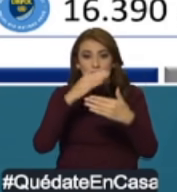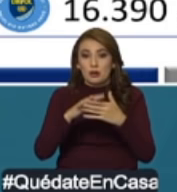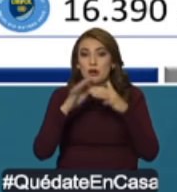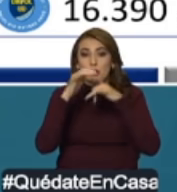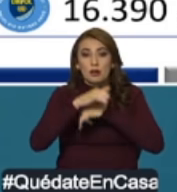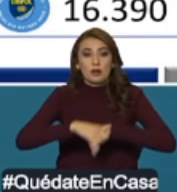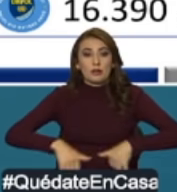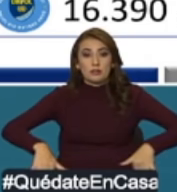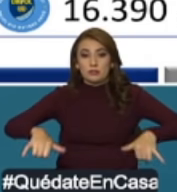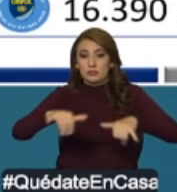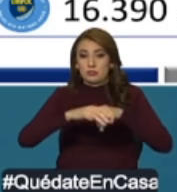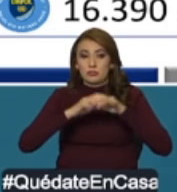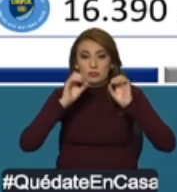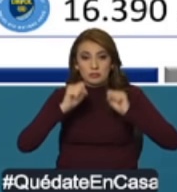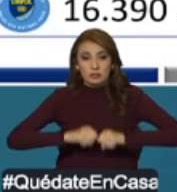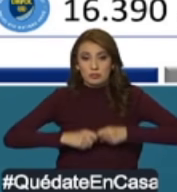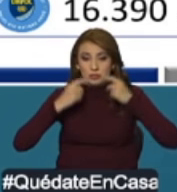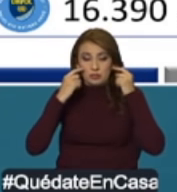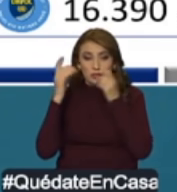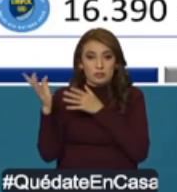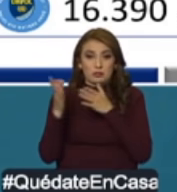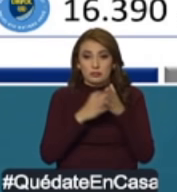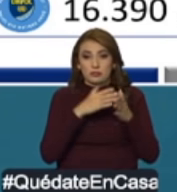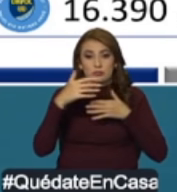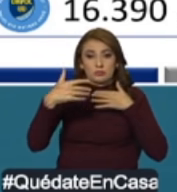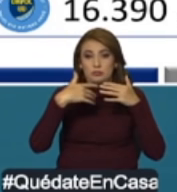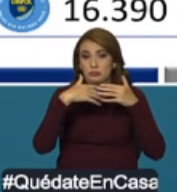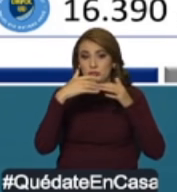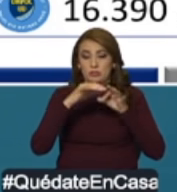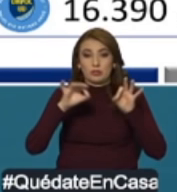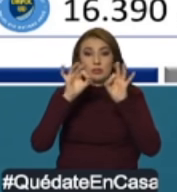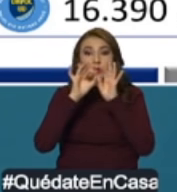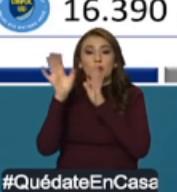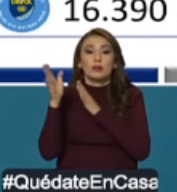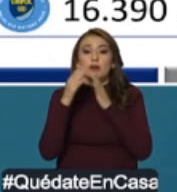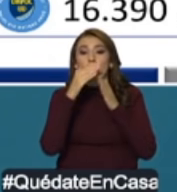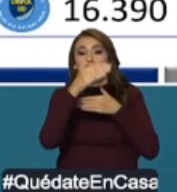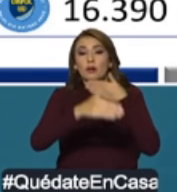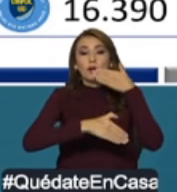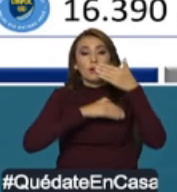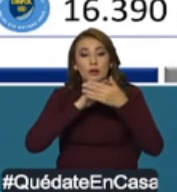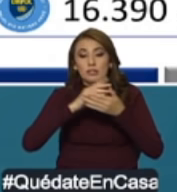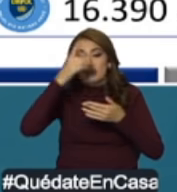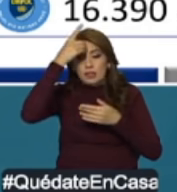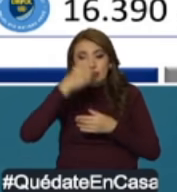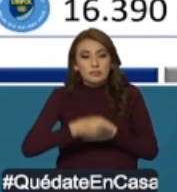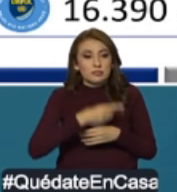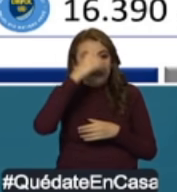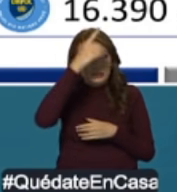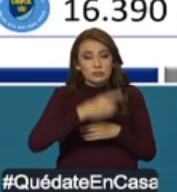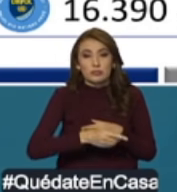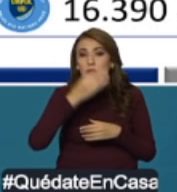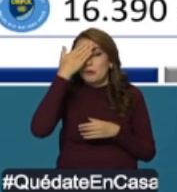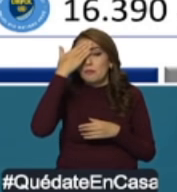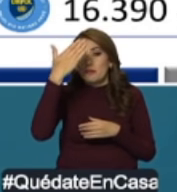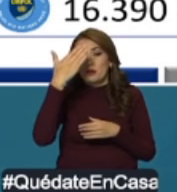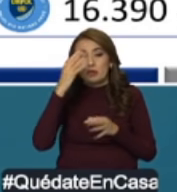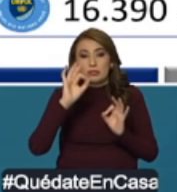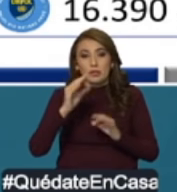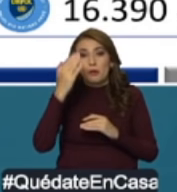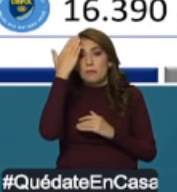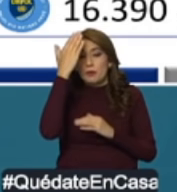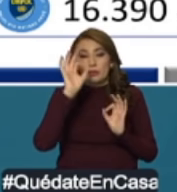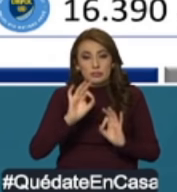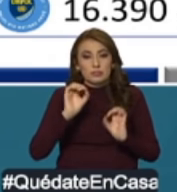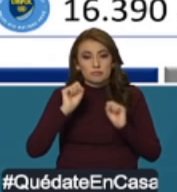muchísimo y de la mano con otros actores que están definiendo la política para mantener especialmente los cercos